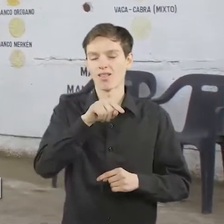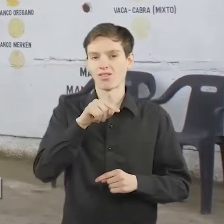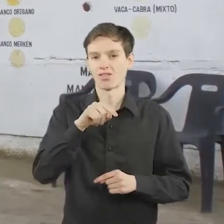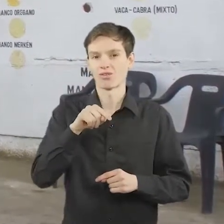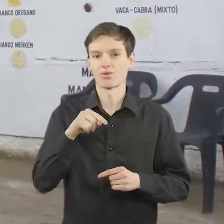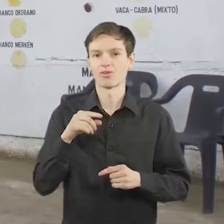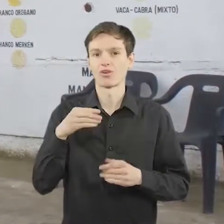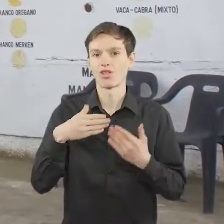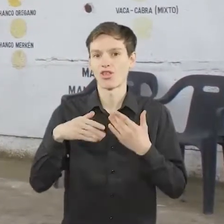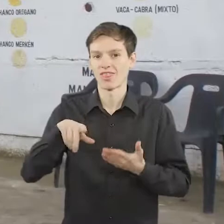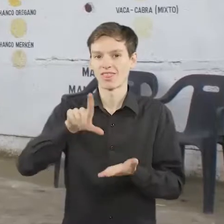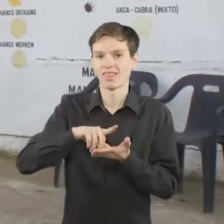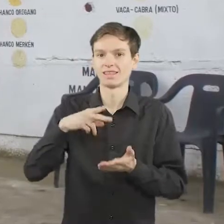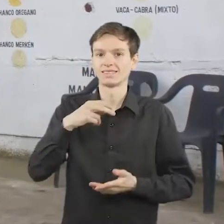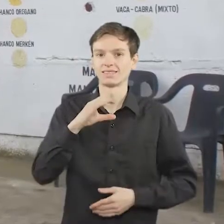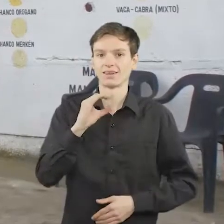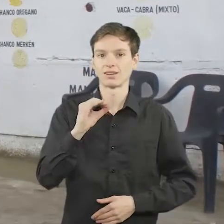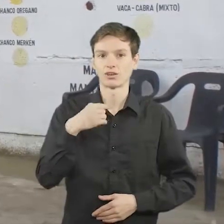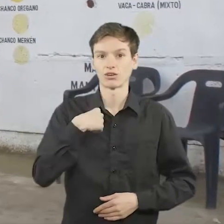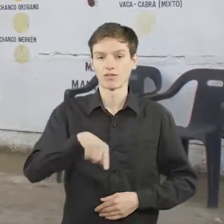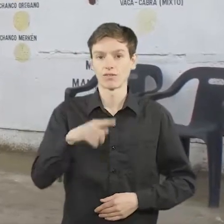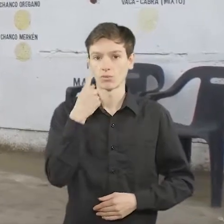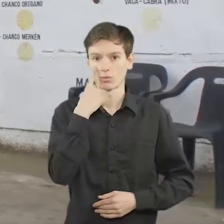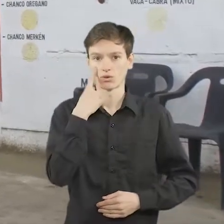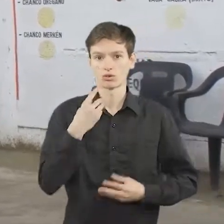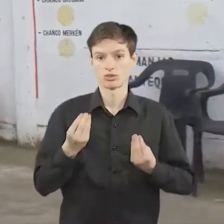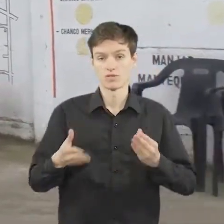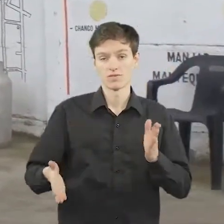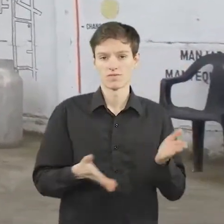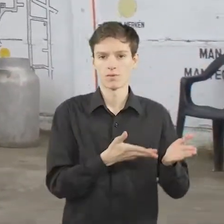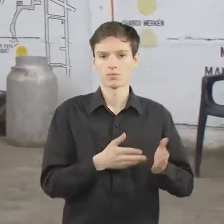buscándolo a usted. Y vamos a conocer. Bien, vale, vamos.